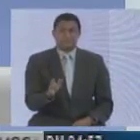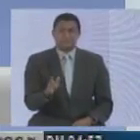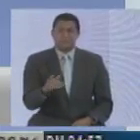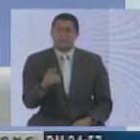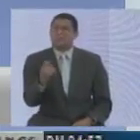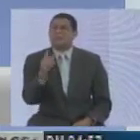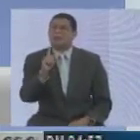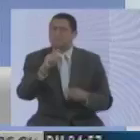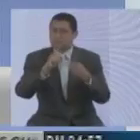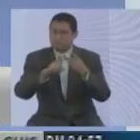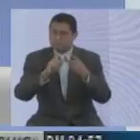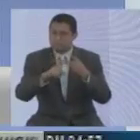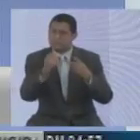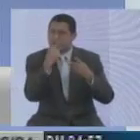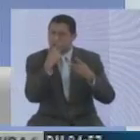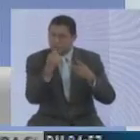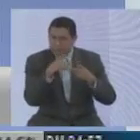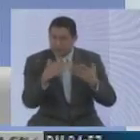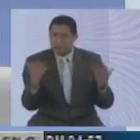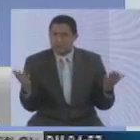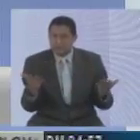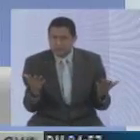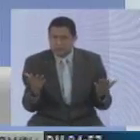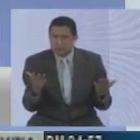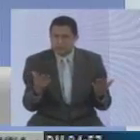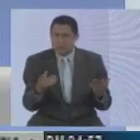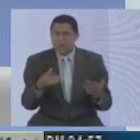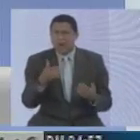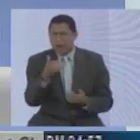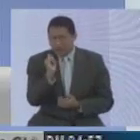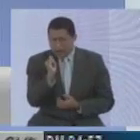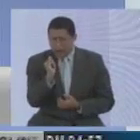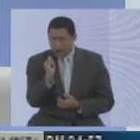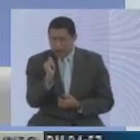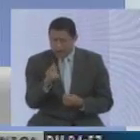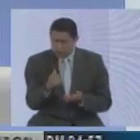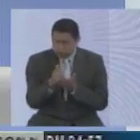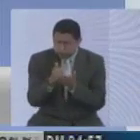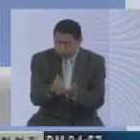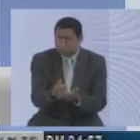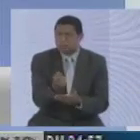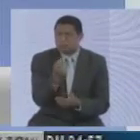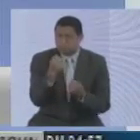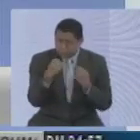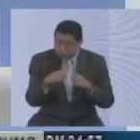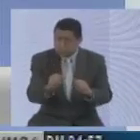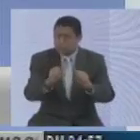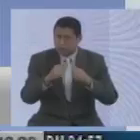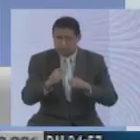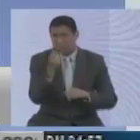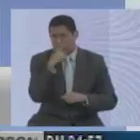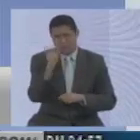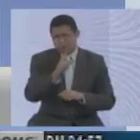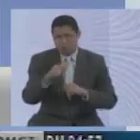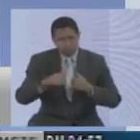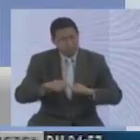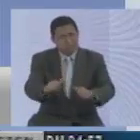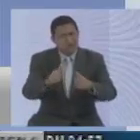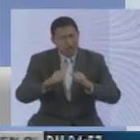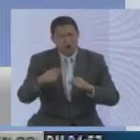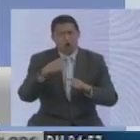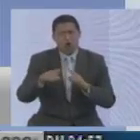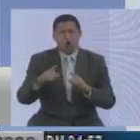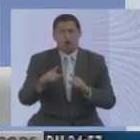tratamiento después de sufrir la elección existe alguna rehabilitación algún tratamiento que no sea farmacológico que deben